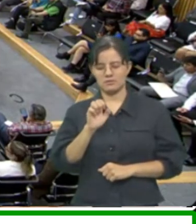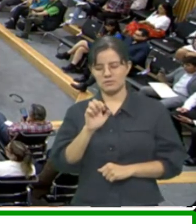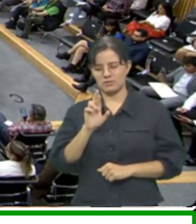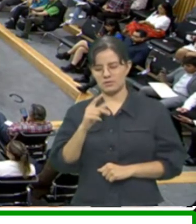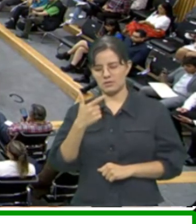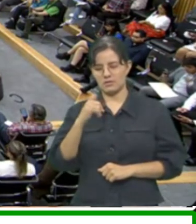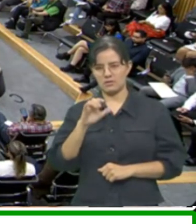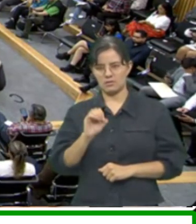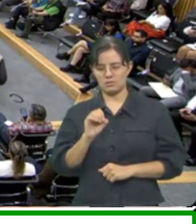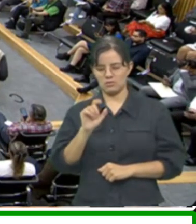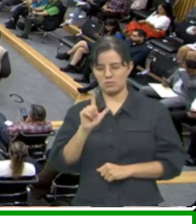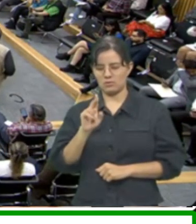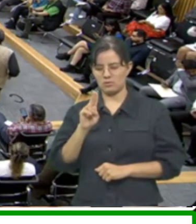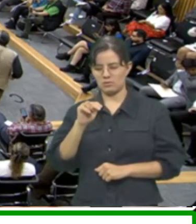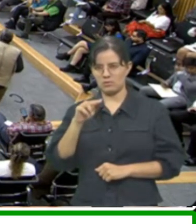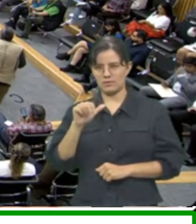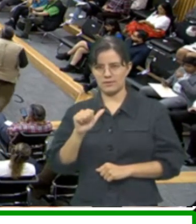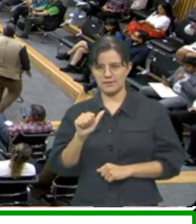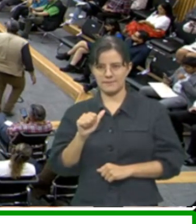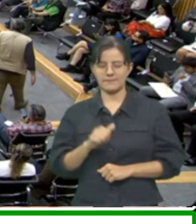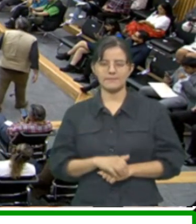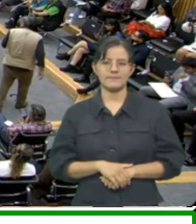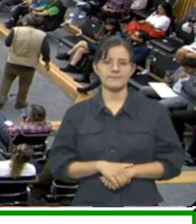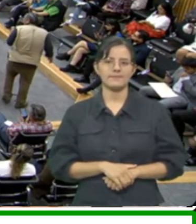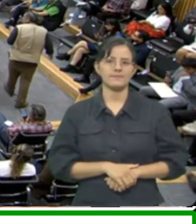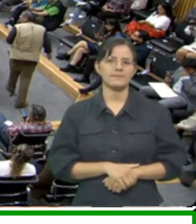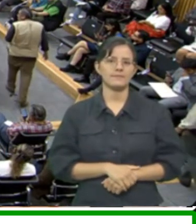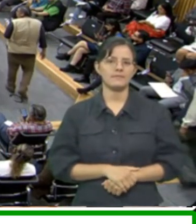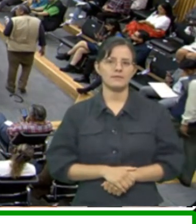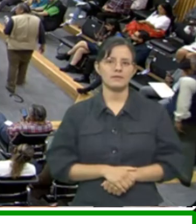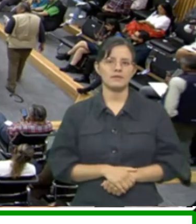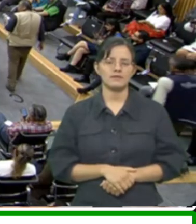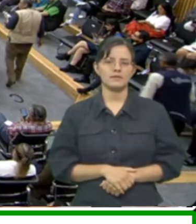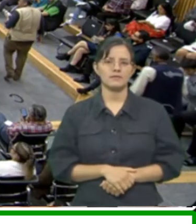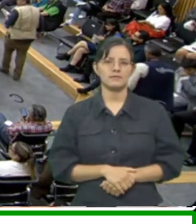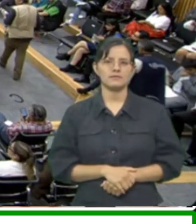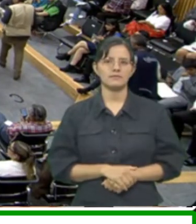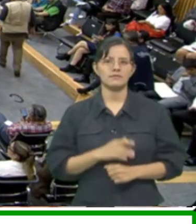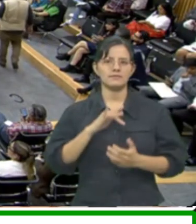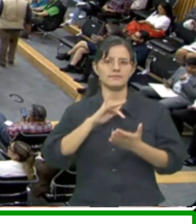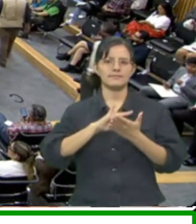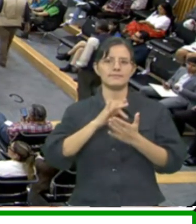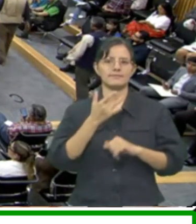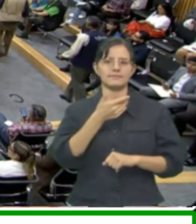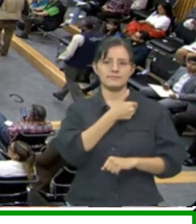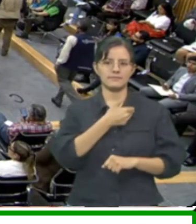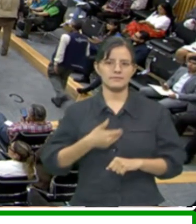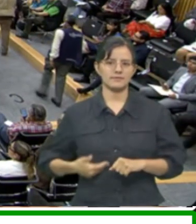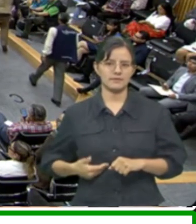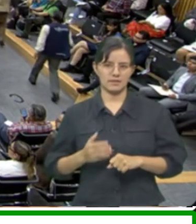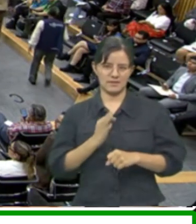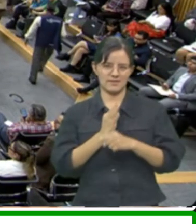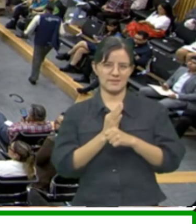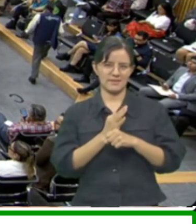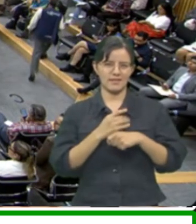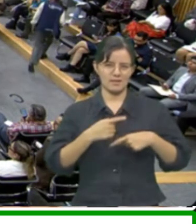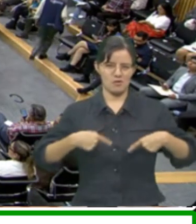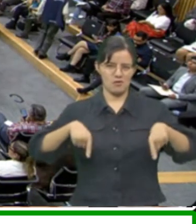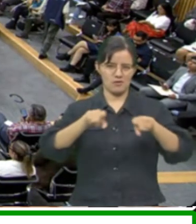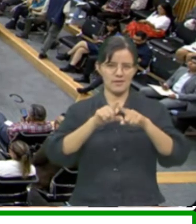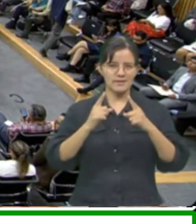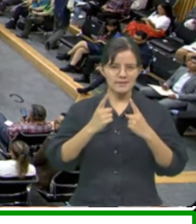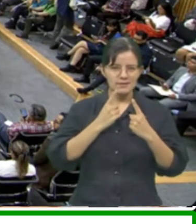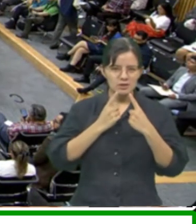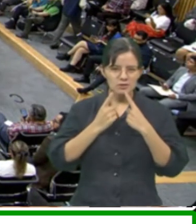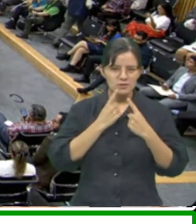Gracias, presidenta. Bueno, veo que esta ronda ha derivado en el tema de la sobrerepresentación.